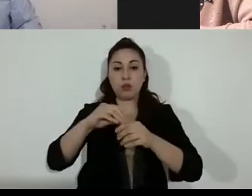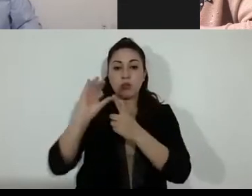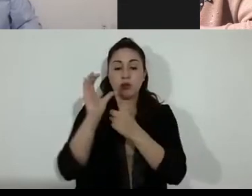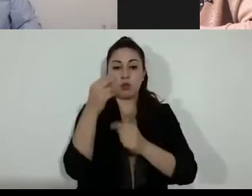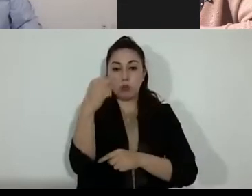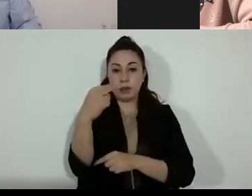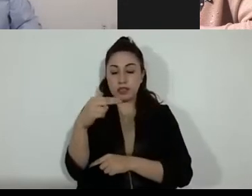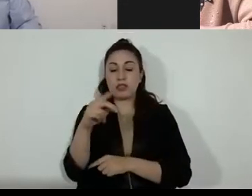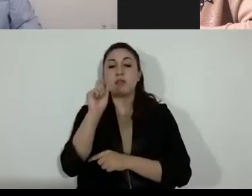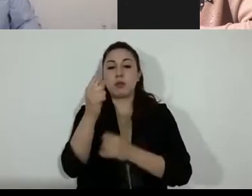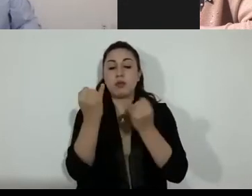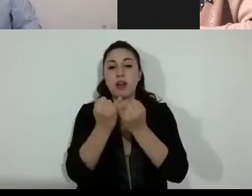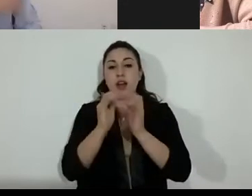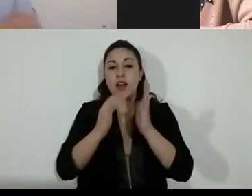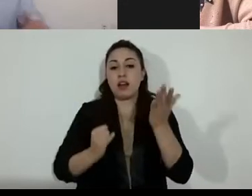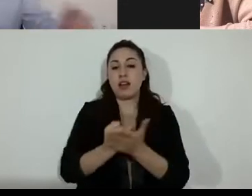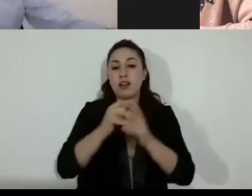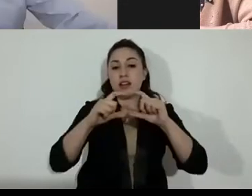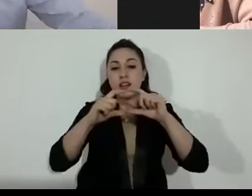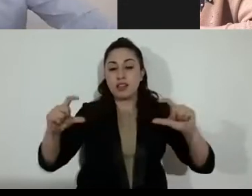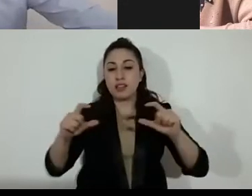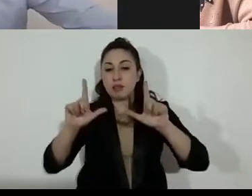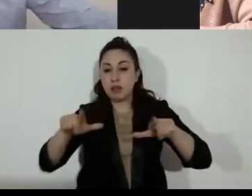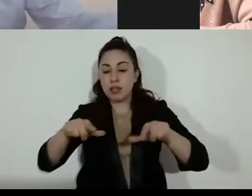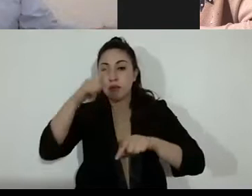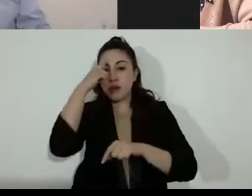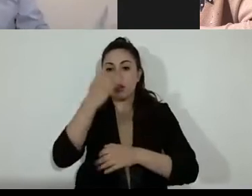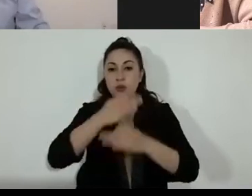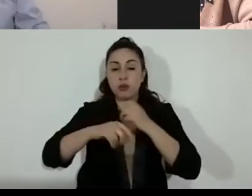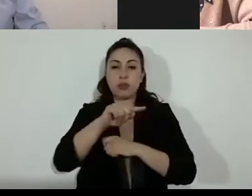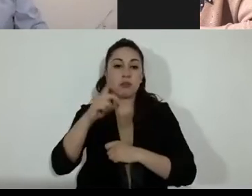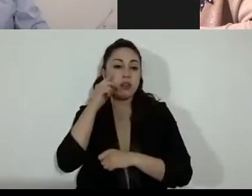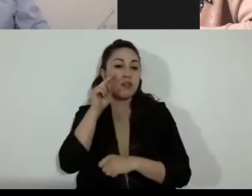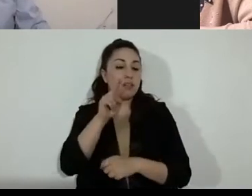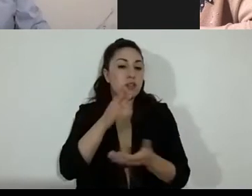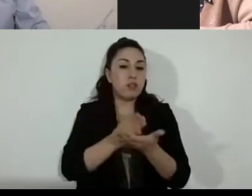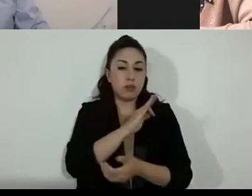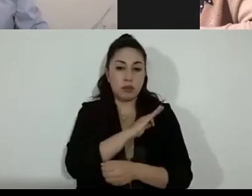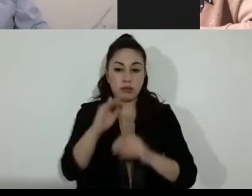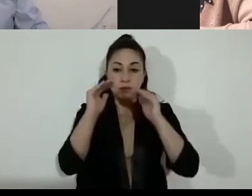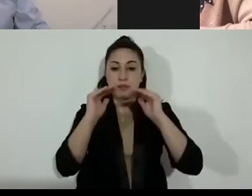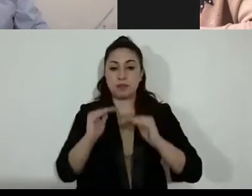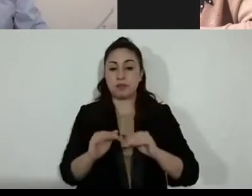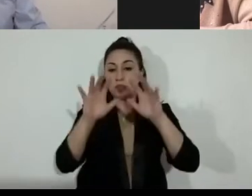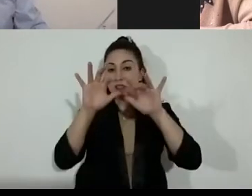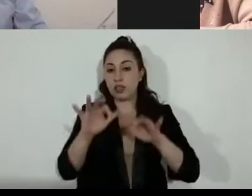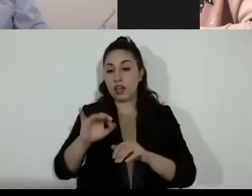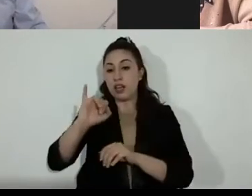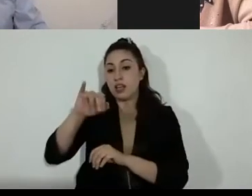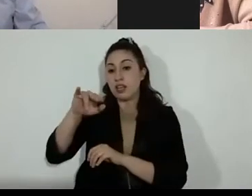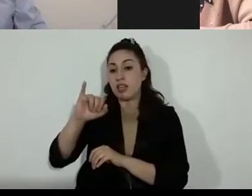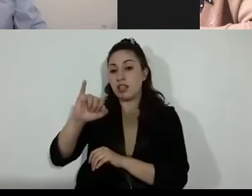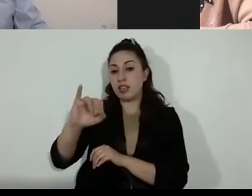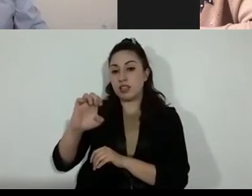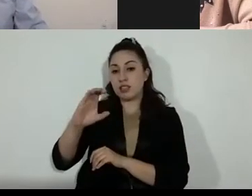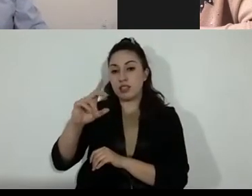forma se desarrolló el apartado para las diputadas y los diputados. Oficio del Instituto Electoral de la Ciudad de México,